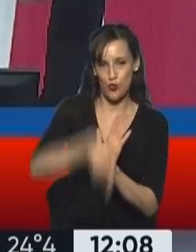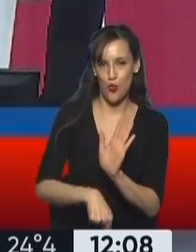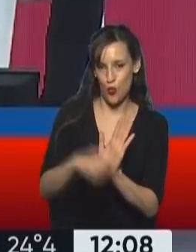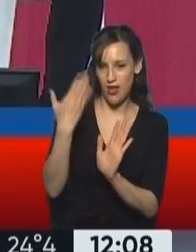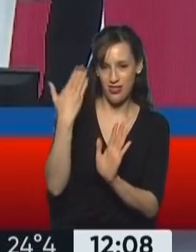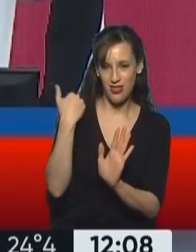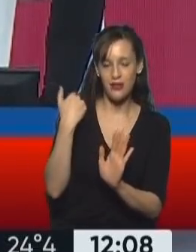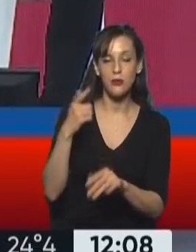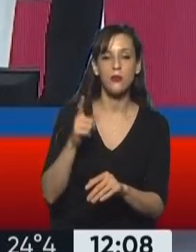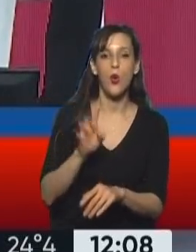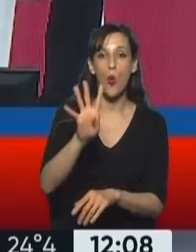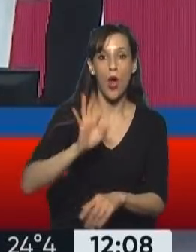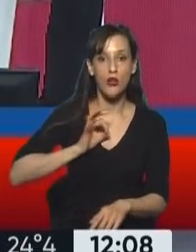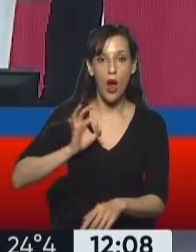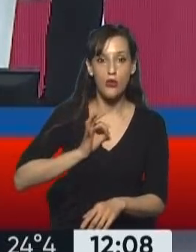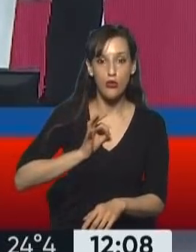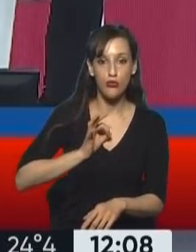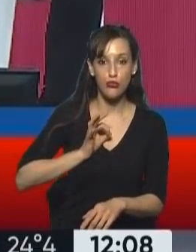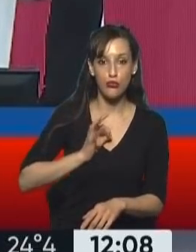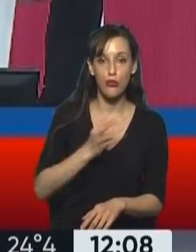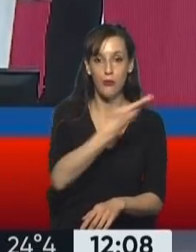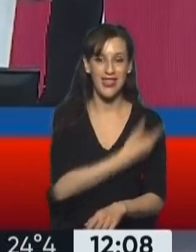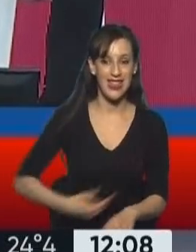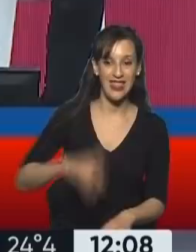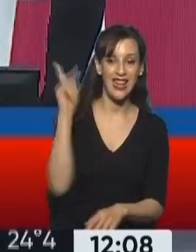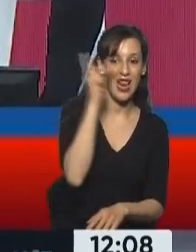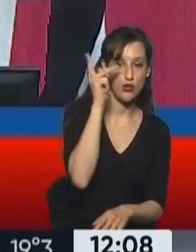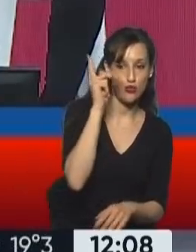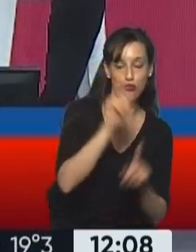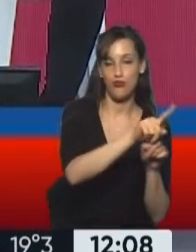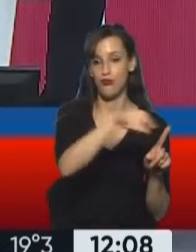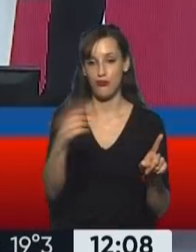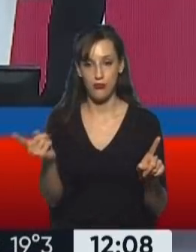que Néstor fuera 4 años presidente y Cristina 8. 12